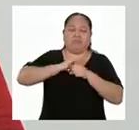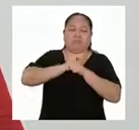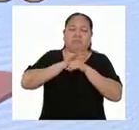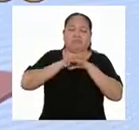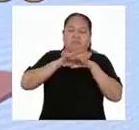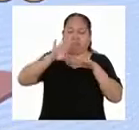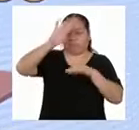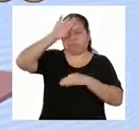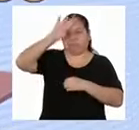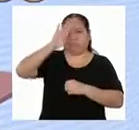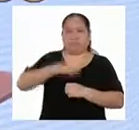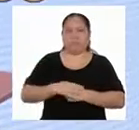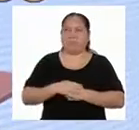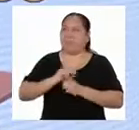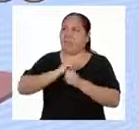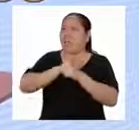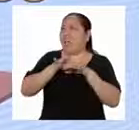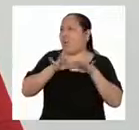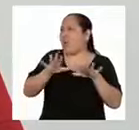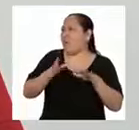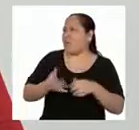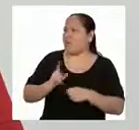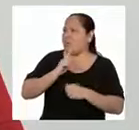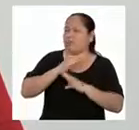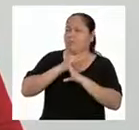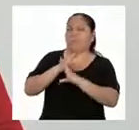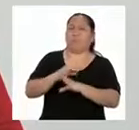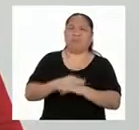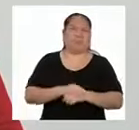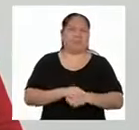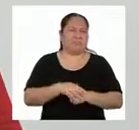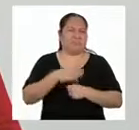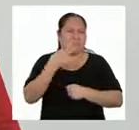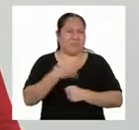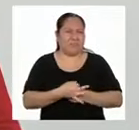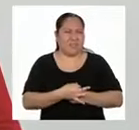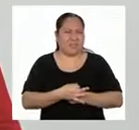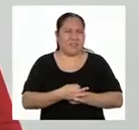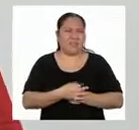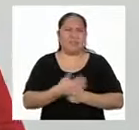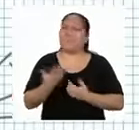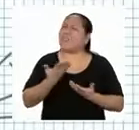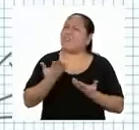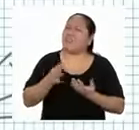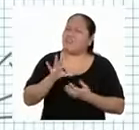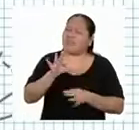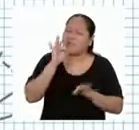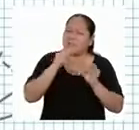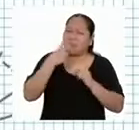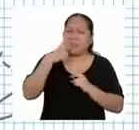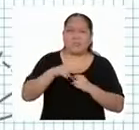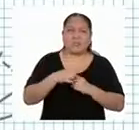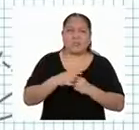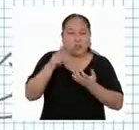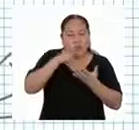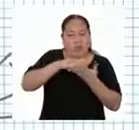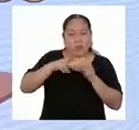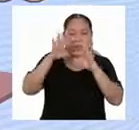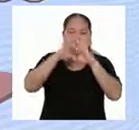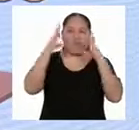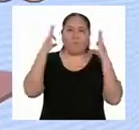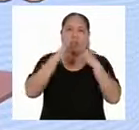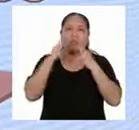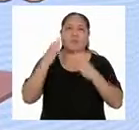¿De qué? El COVID-19, pues. ¿De verdad? ¿De dónde has sacado eso? Lo leí en Facebook,